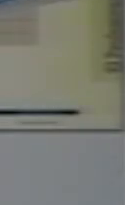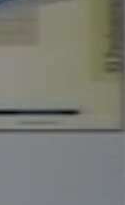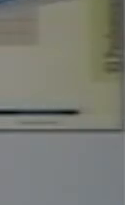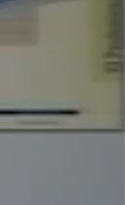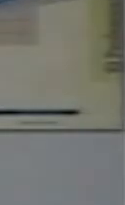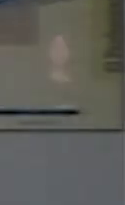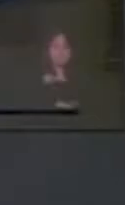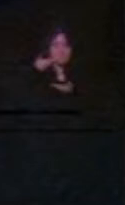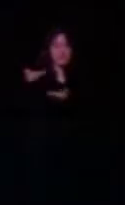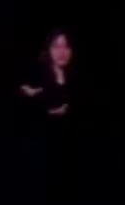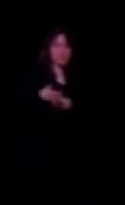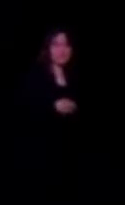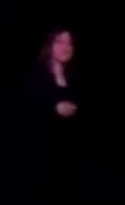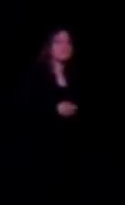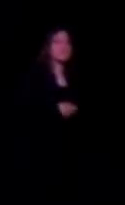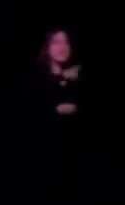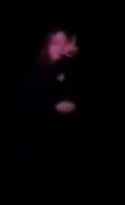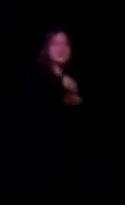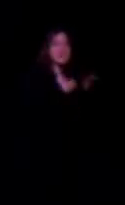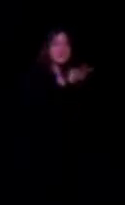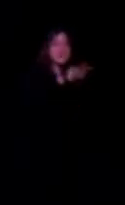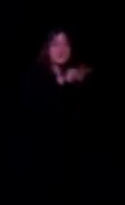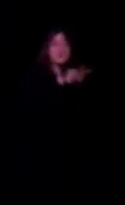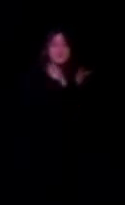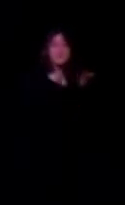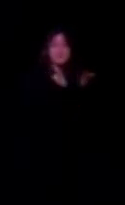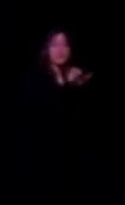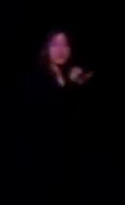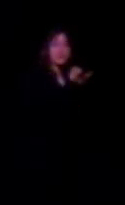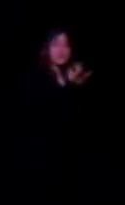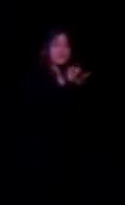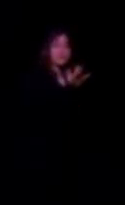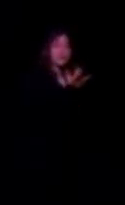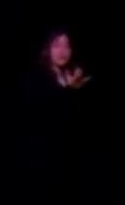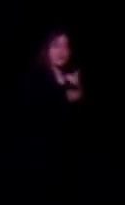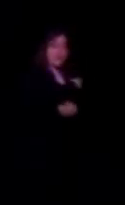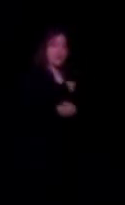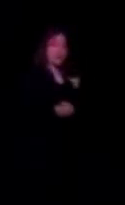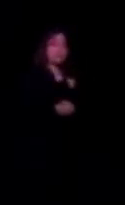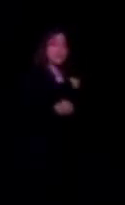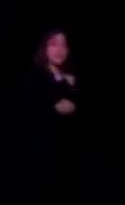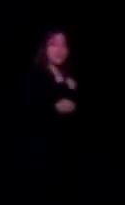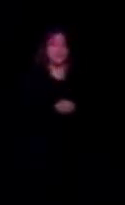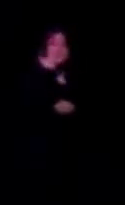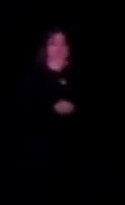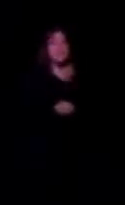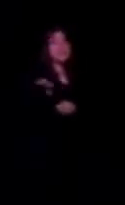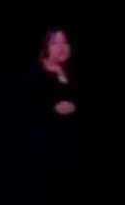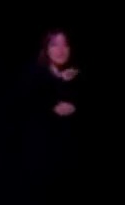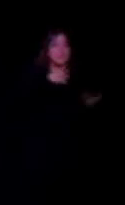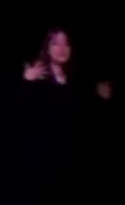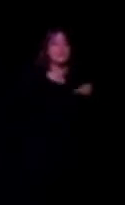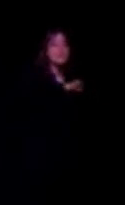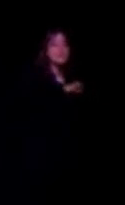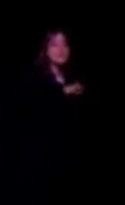una figura que surge del informe de la educada de la comisión de escuela comprensiva e integradora es la